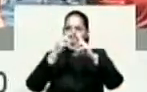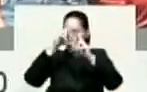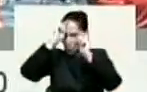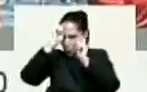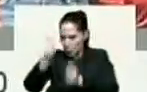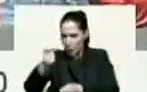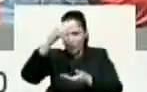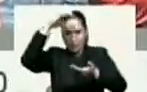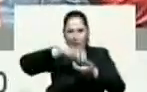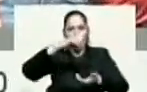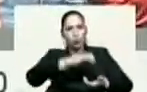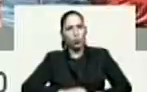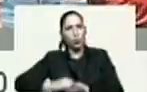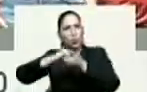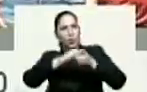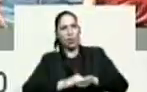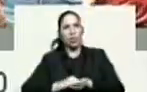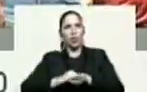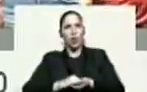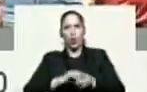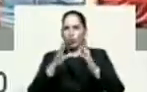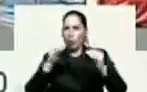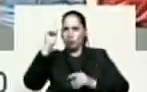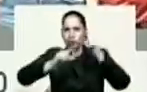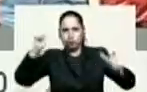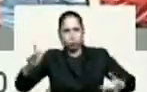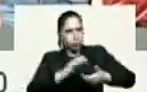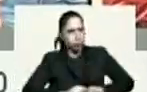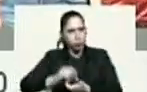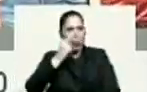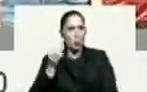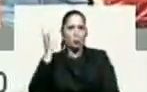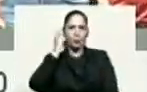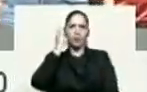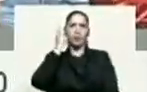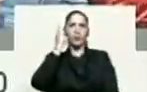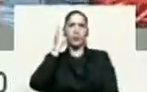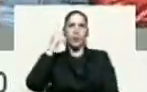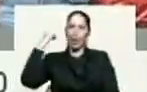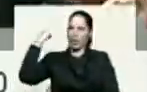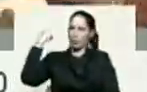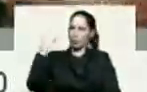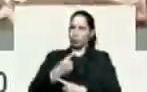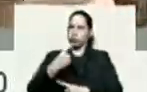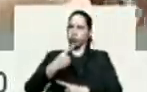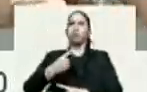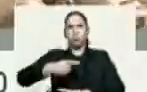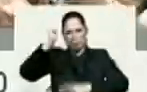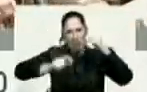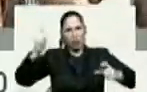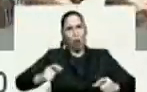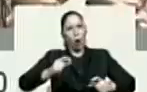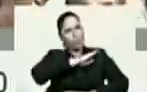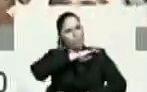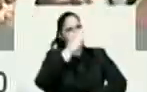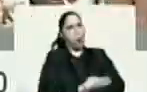estado Trujillo, los trujillanos y las trujillanas, es gente vergataria,